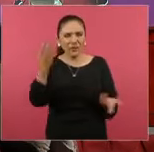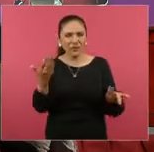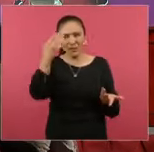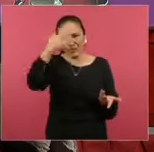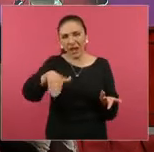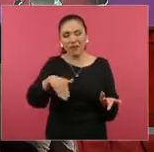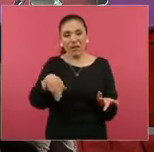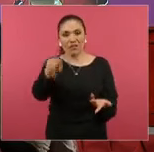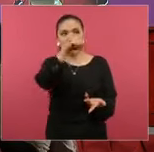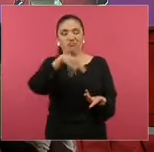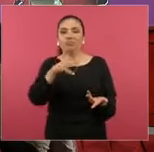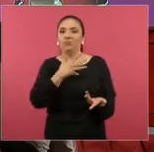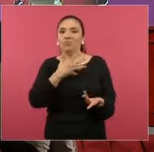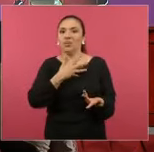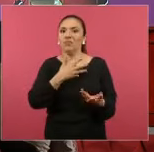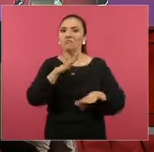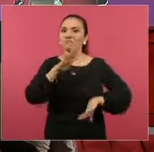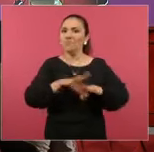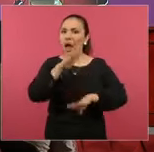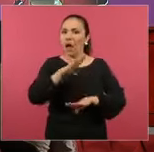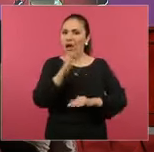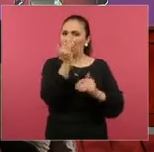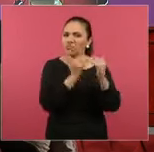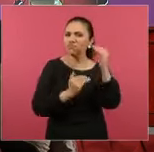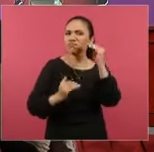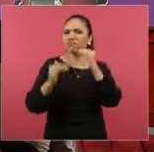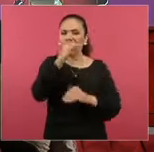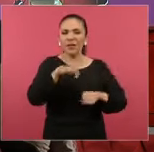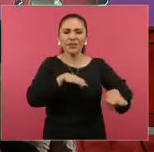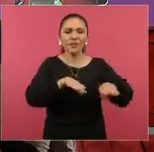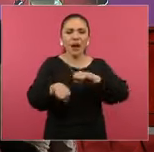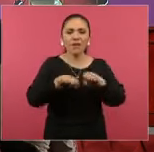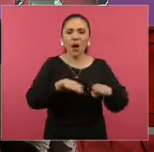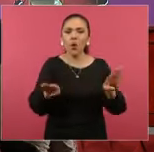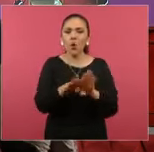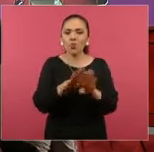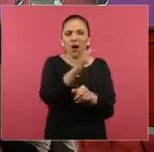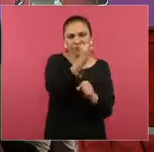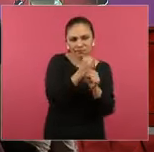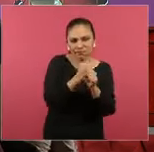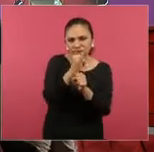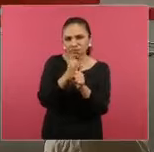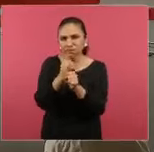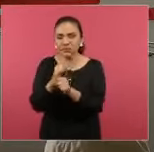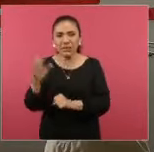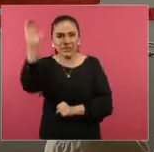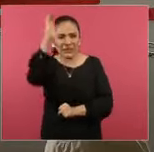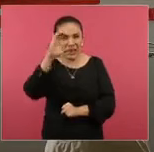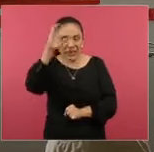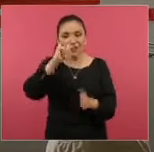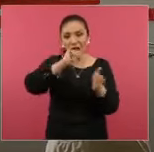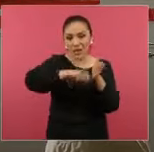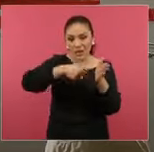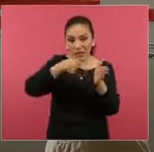que tiene como fortaleza el trabajo en términos de la investigación científica y técnica.